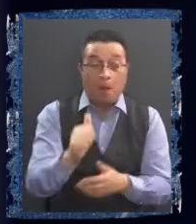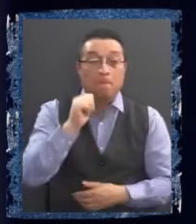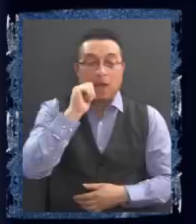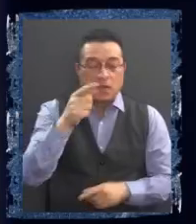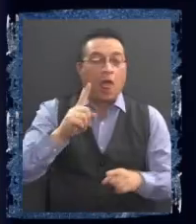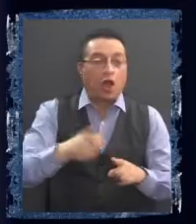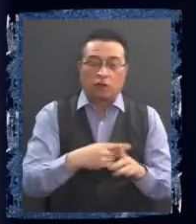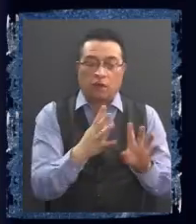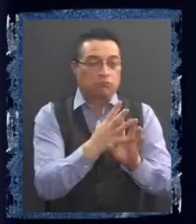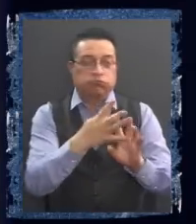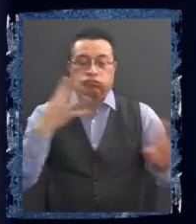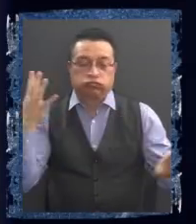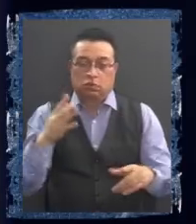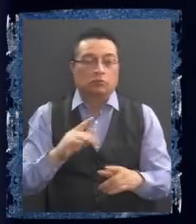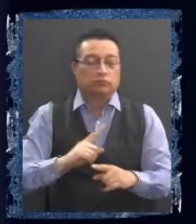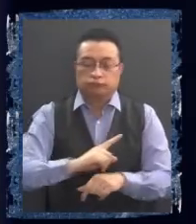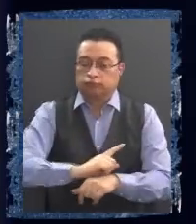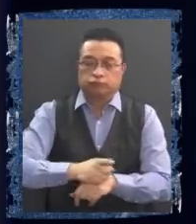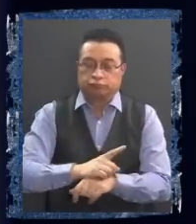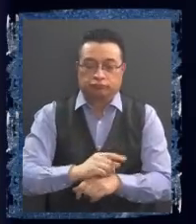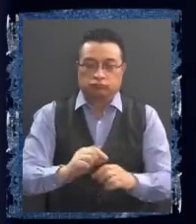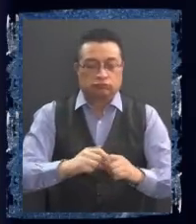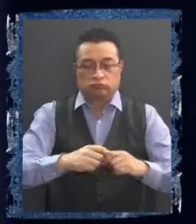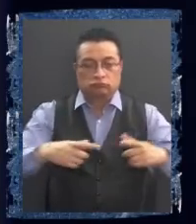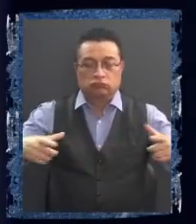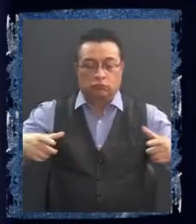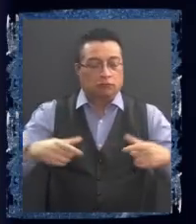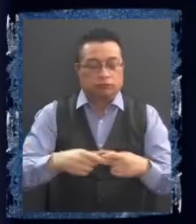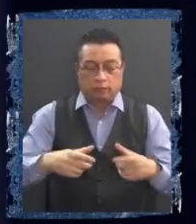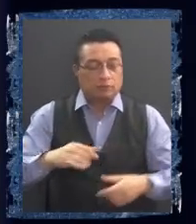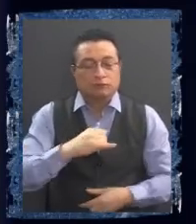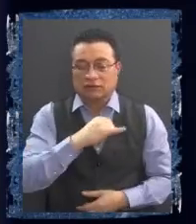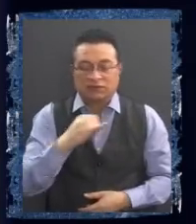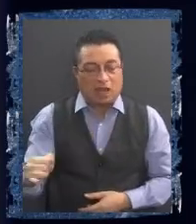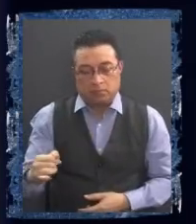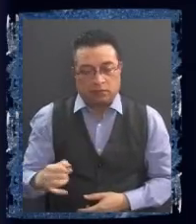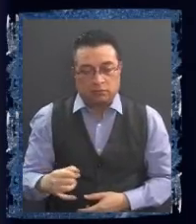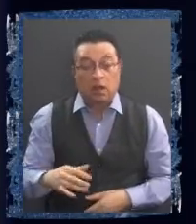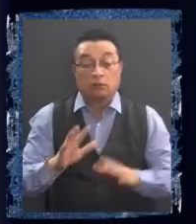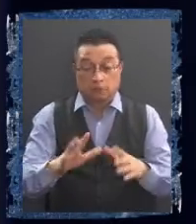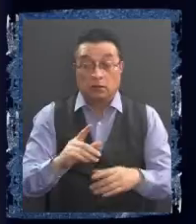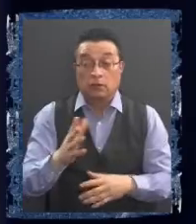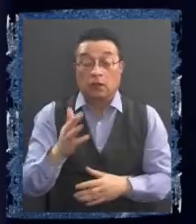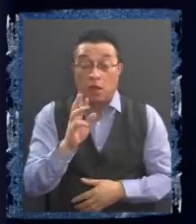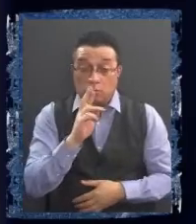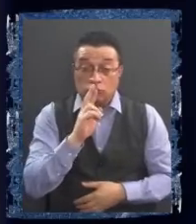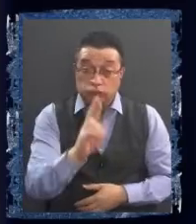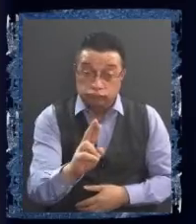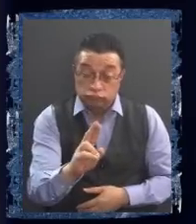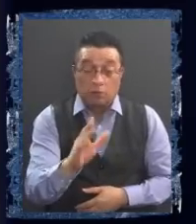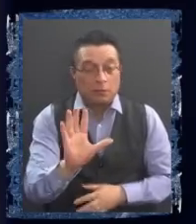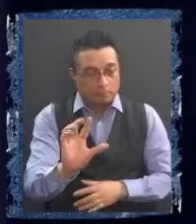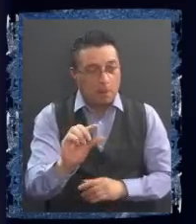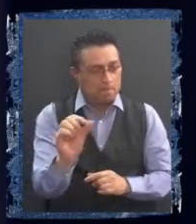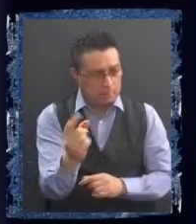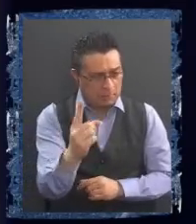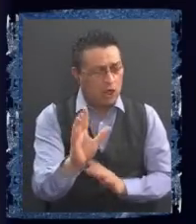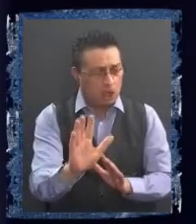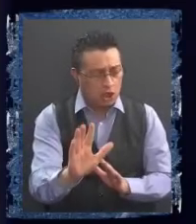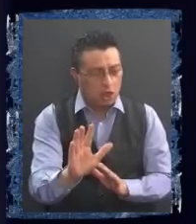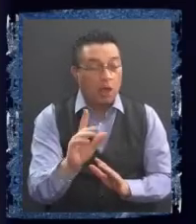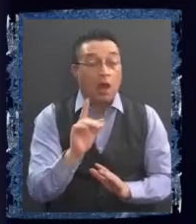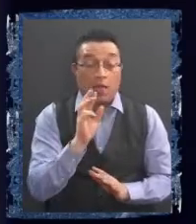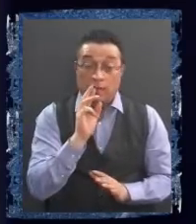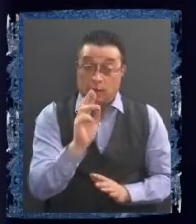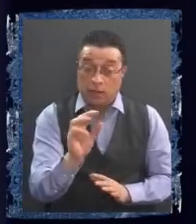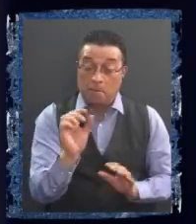vez instalada en una magnitud, por supuesto, menor. Yo quería, antes de contestar su pregunta, decir de que